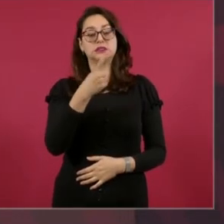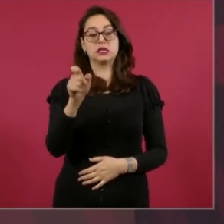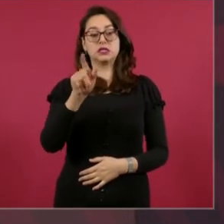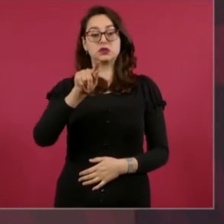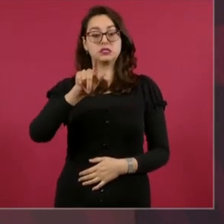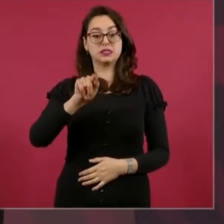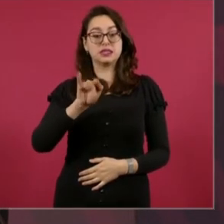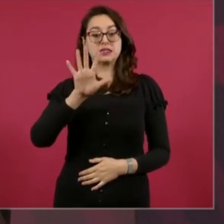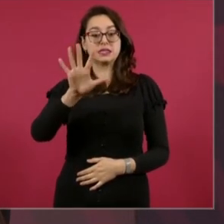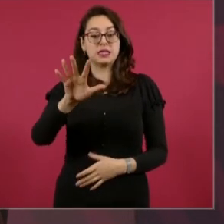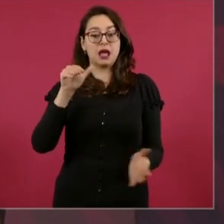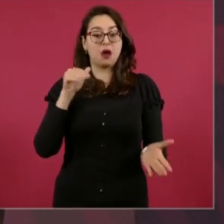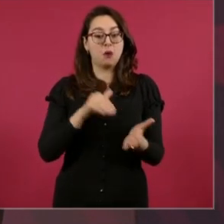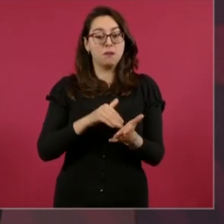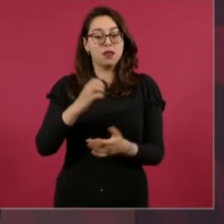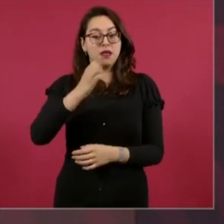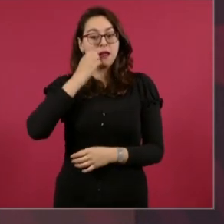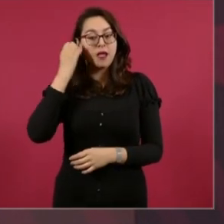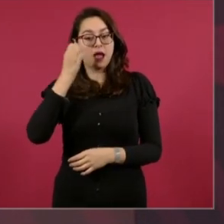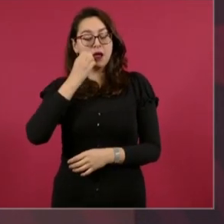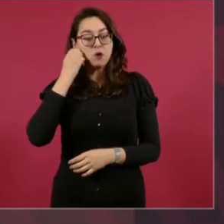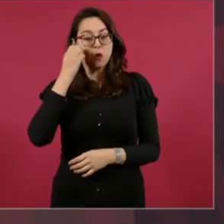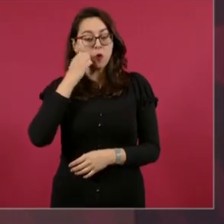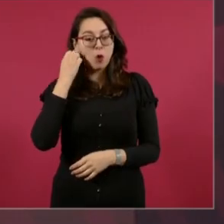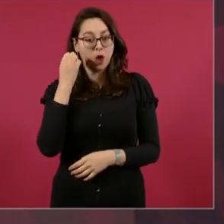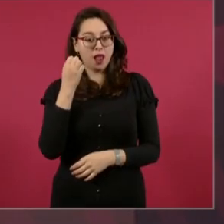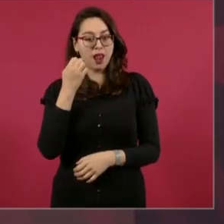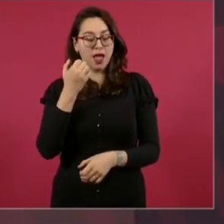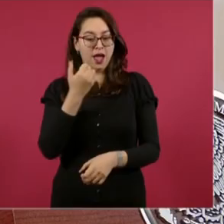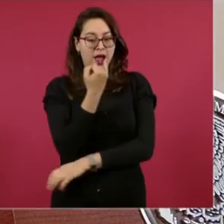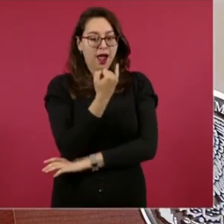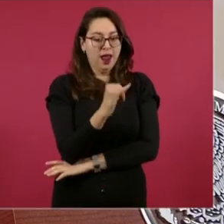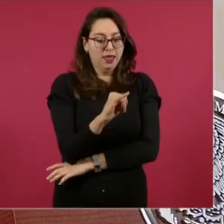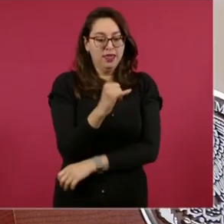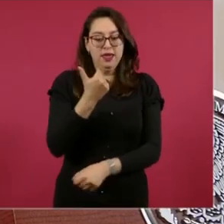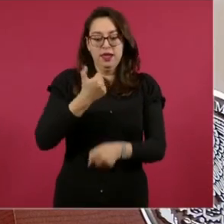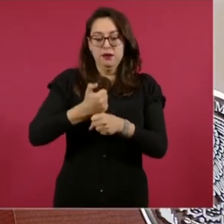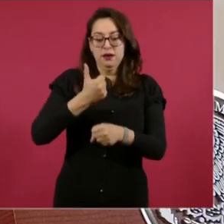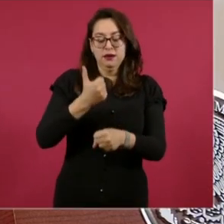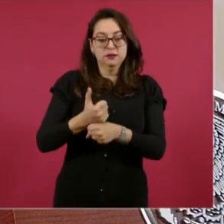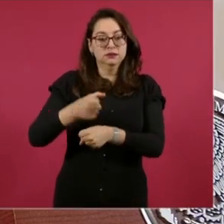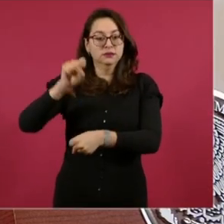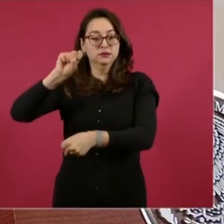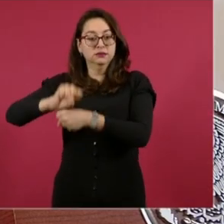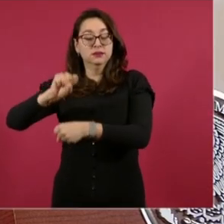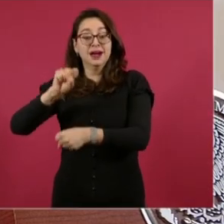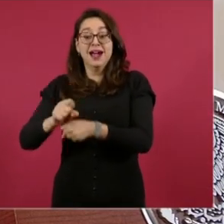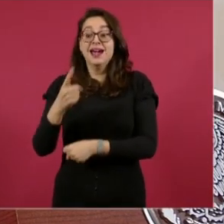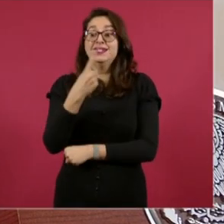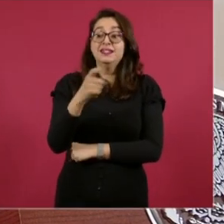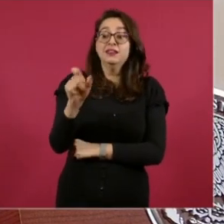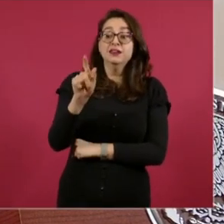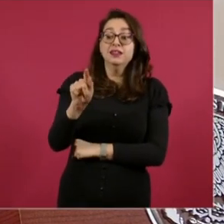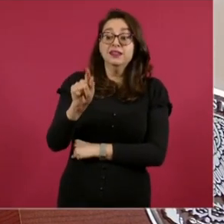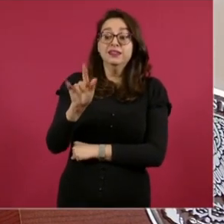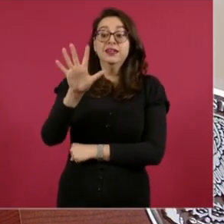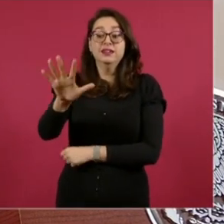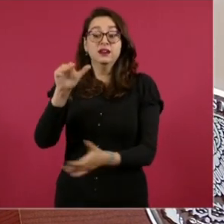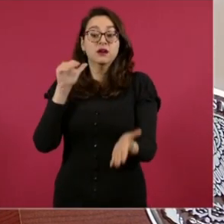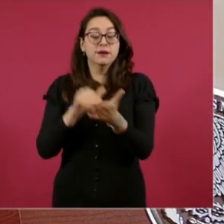175,000 escuelas del nivel básico de educación pública,